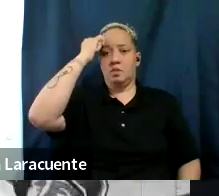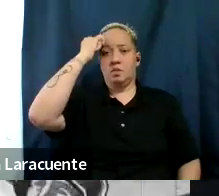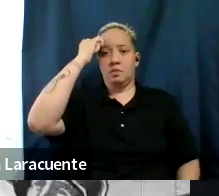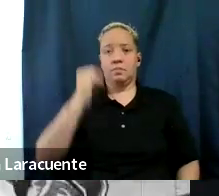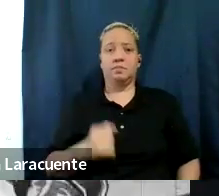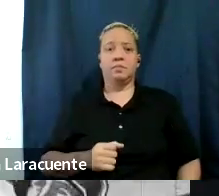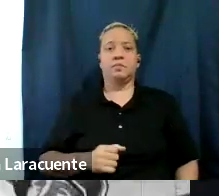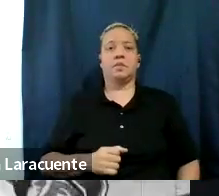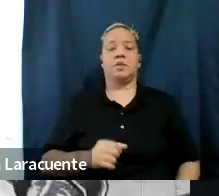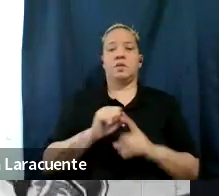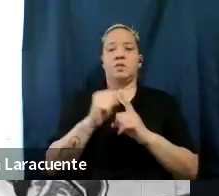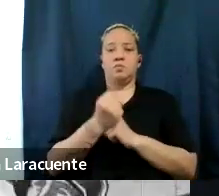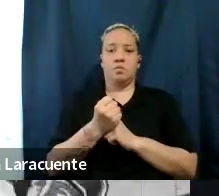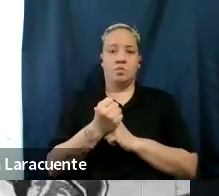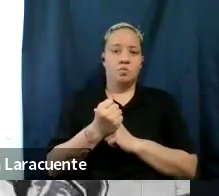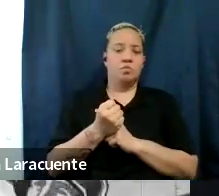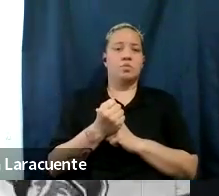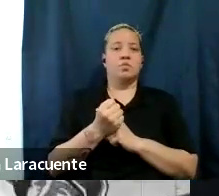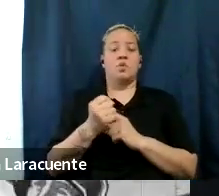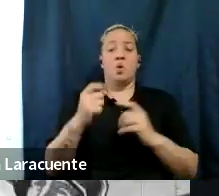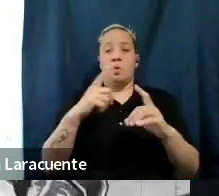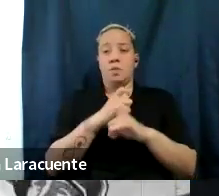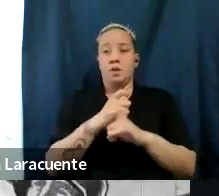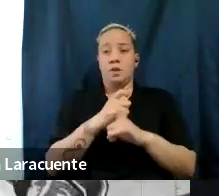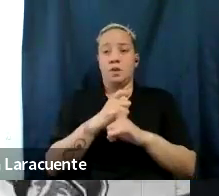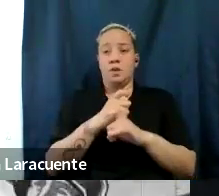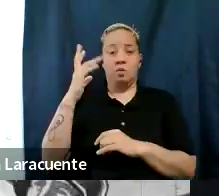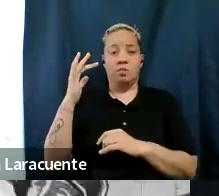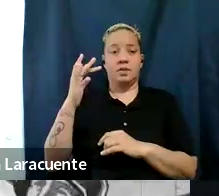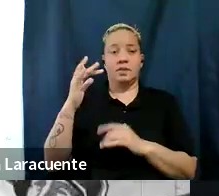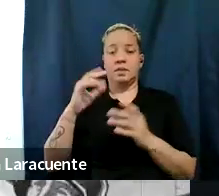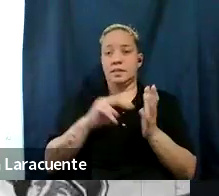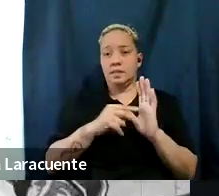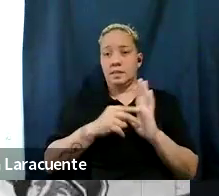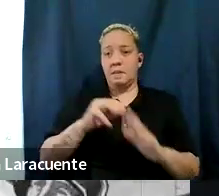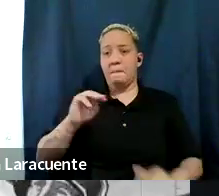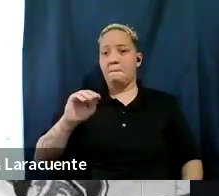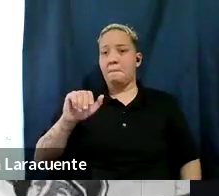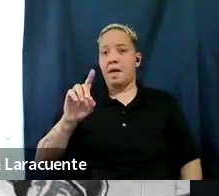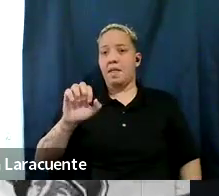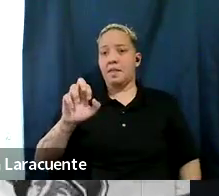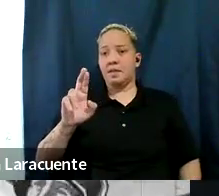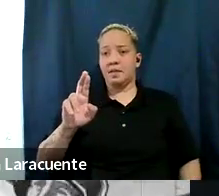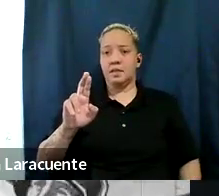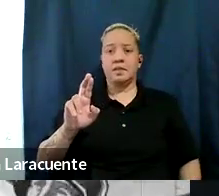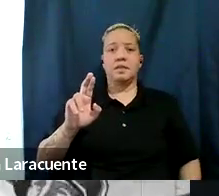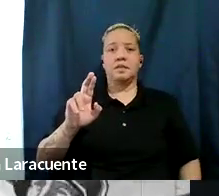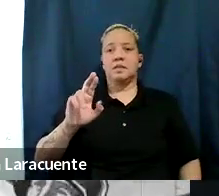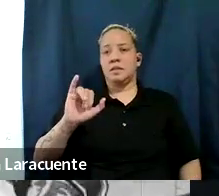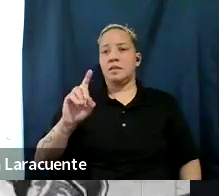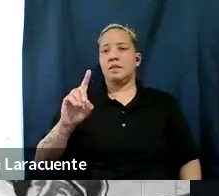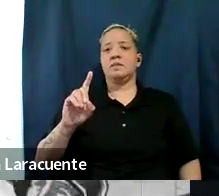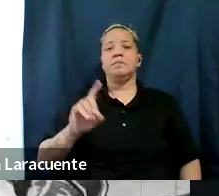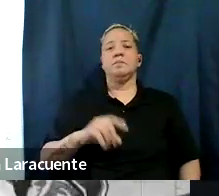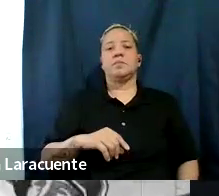en una situación complicada a Juan Ramón Jiménez, porque eso quería decir que si Madrid llega a ser tomada por las tropas